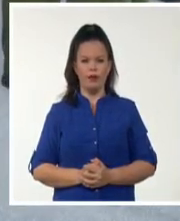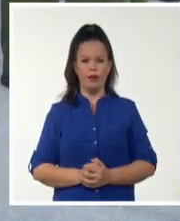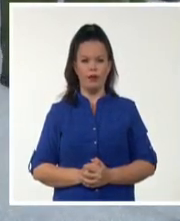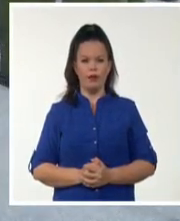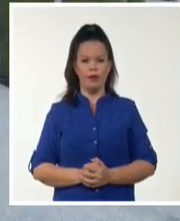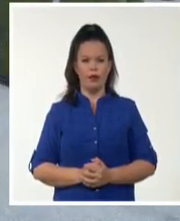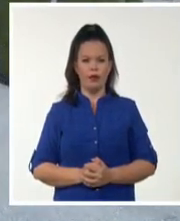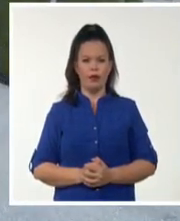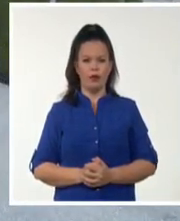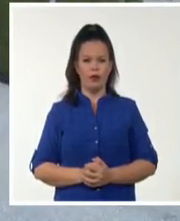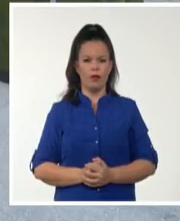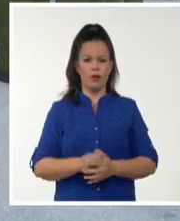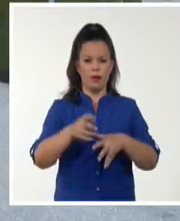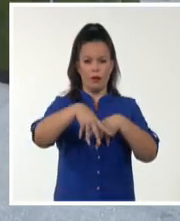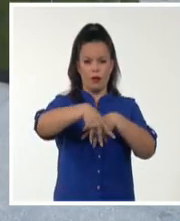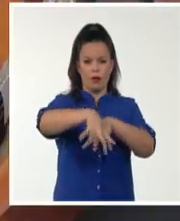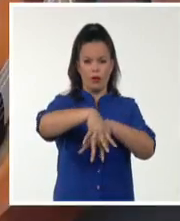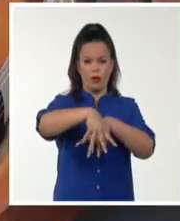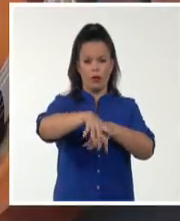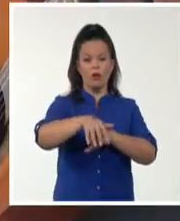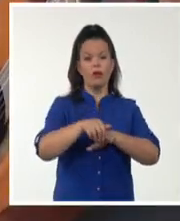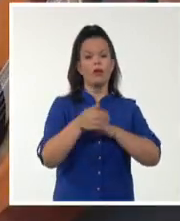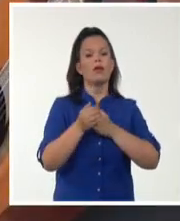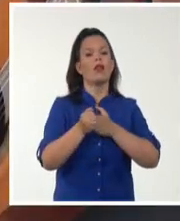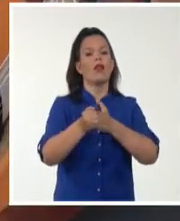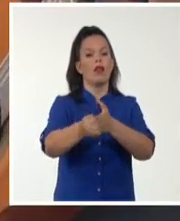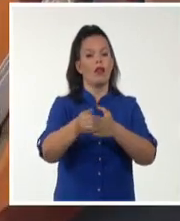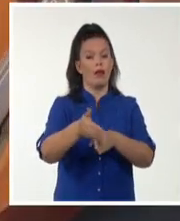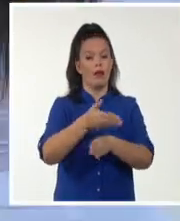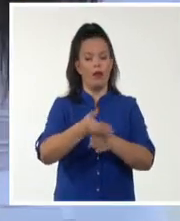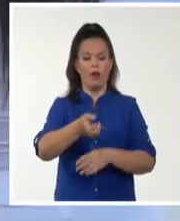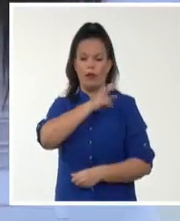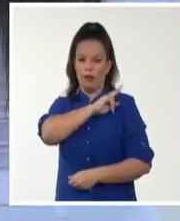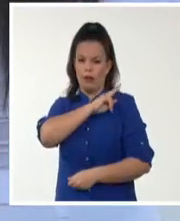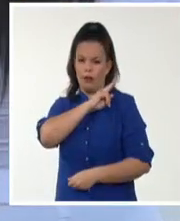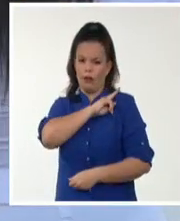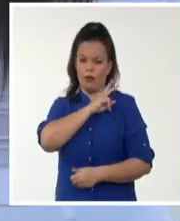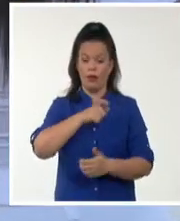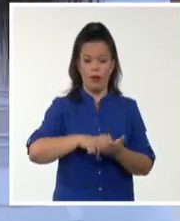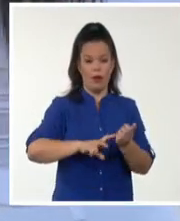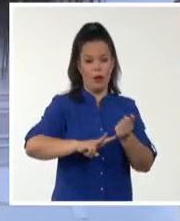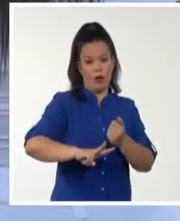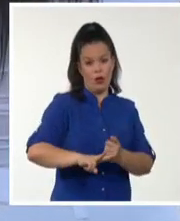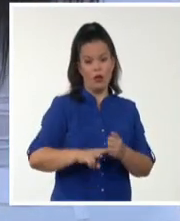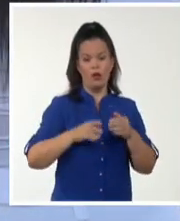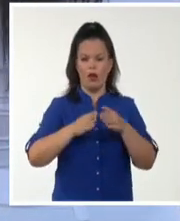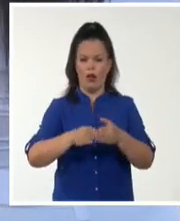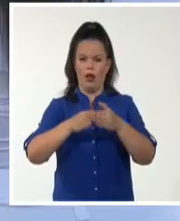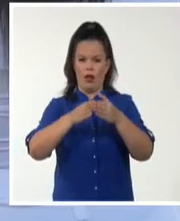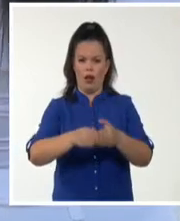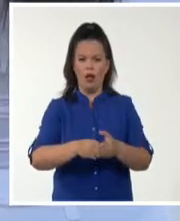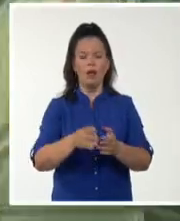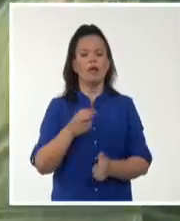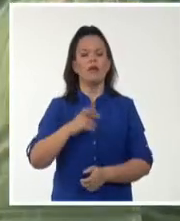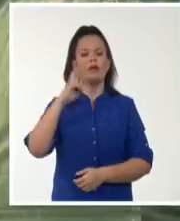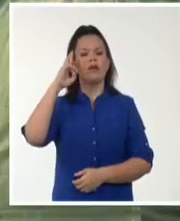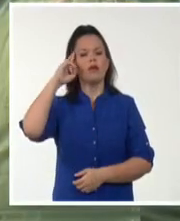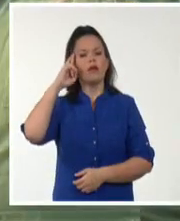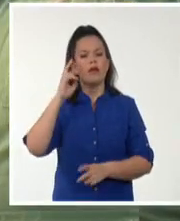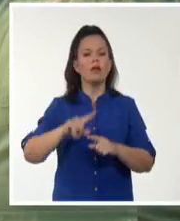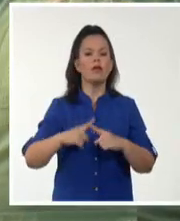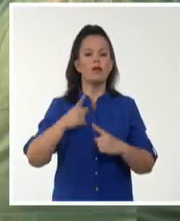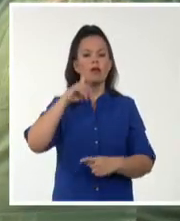En ceremonia presidida por autoridades políticas y gubernamentales de la provincia, se evocó al hombre que se convirtió en el primero que liberó a sus esclavos